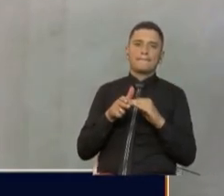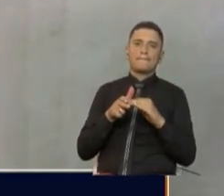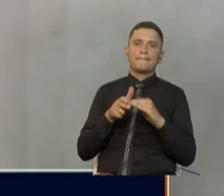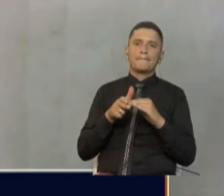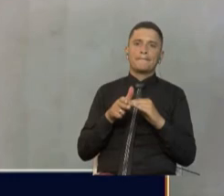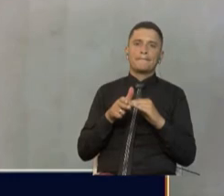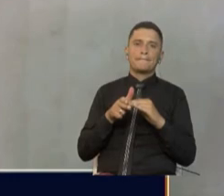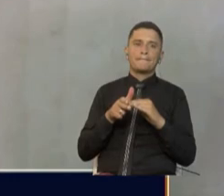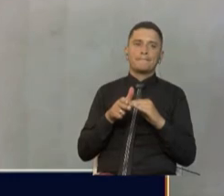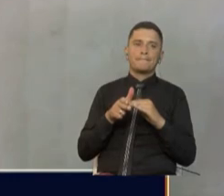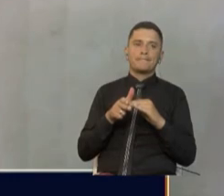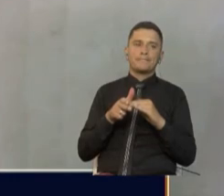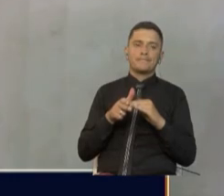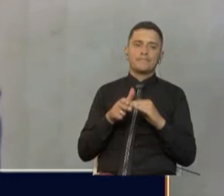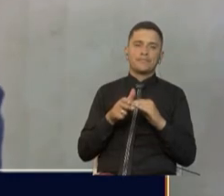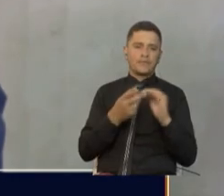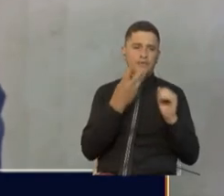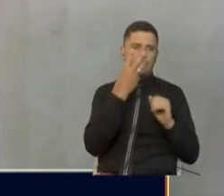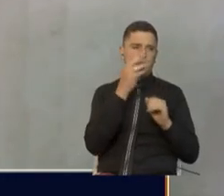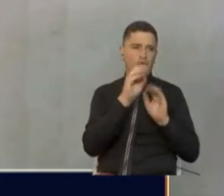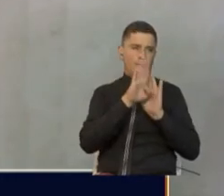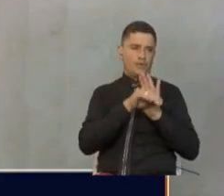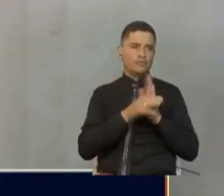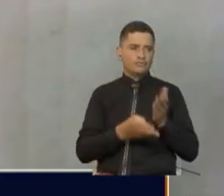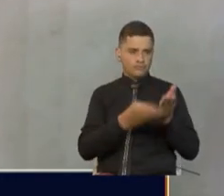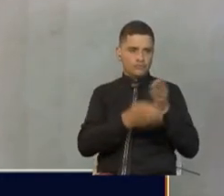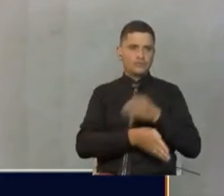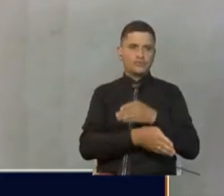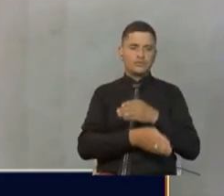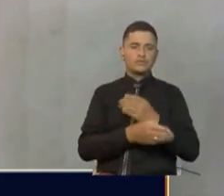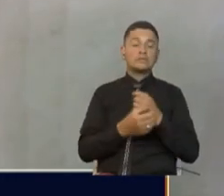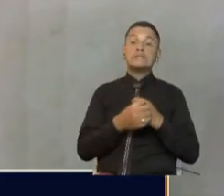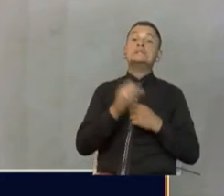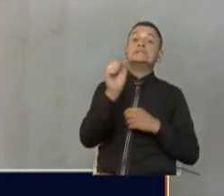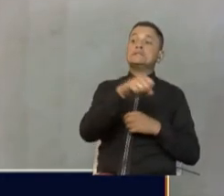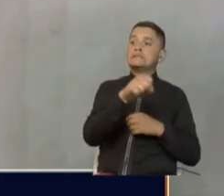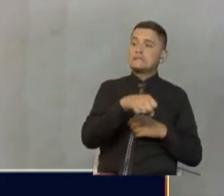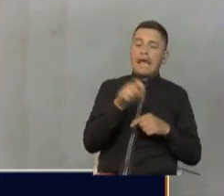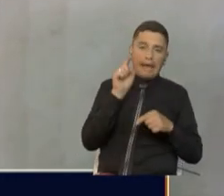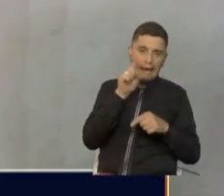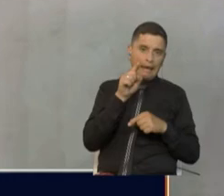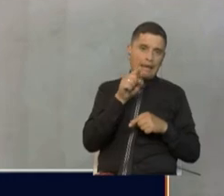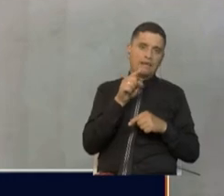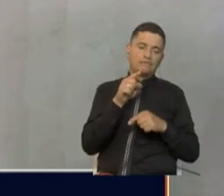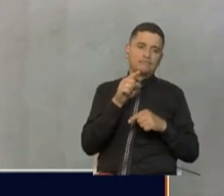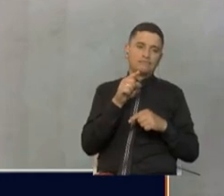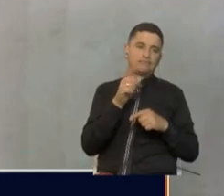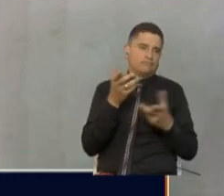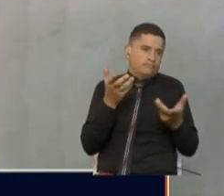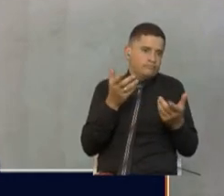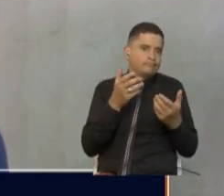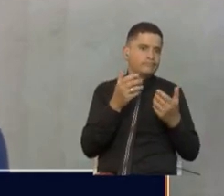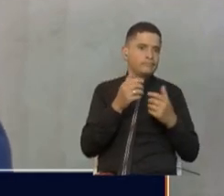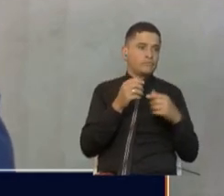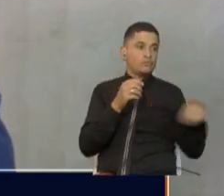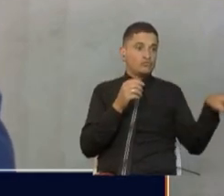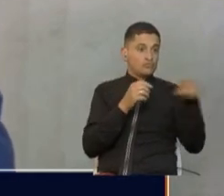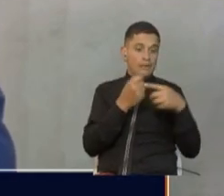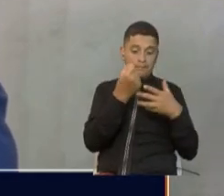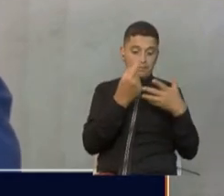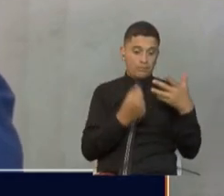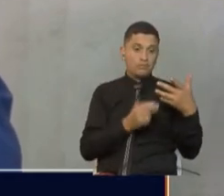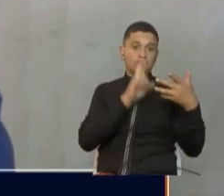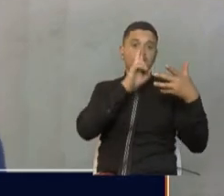Por favor, sonido, 30 segundos para que culmine, señor superintendente. Sí, es la manera, ustedes tienen los dos